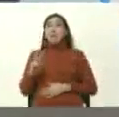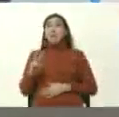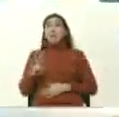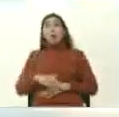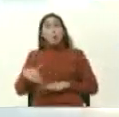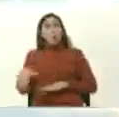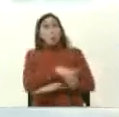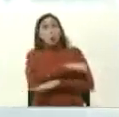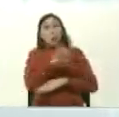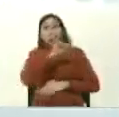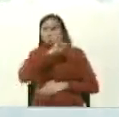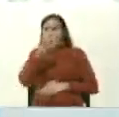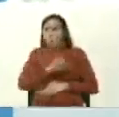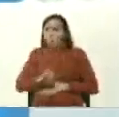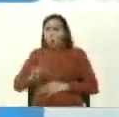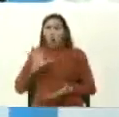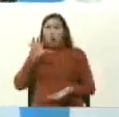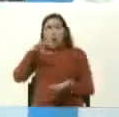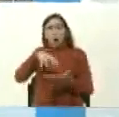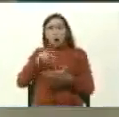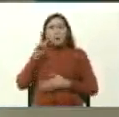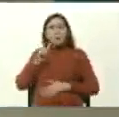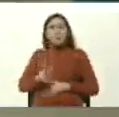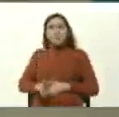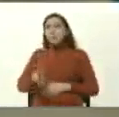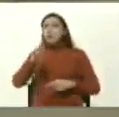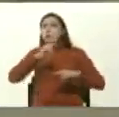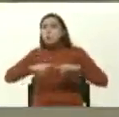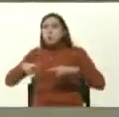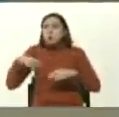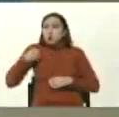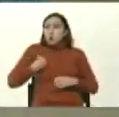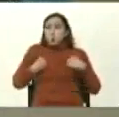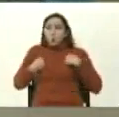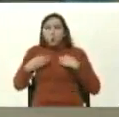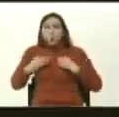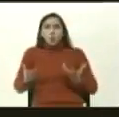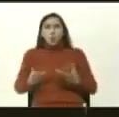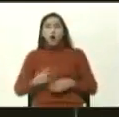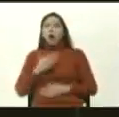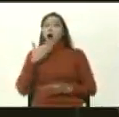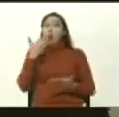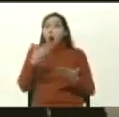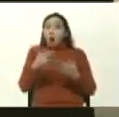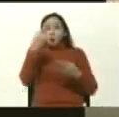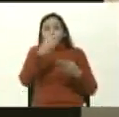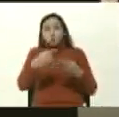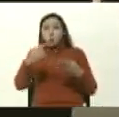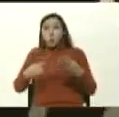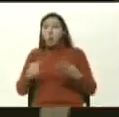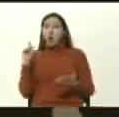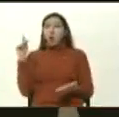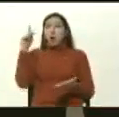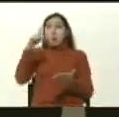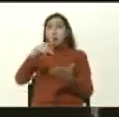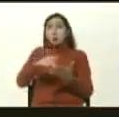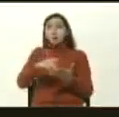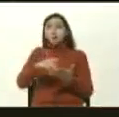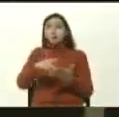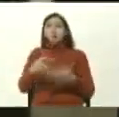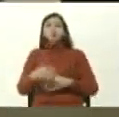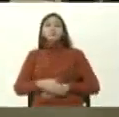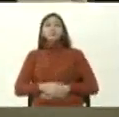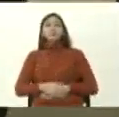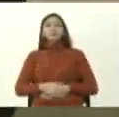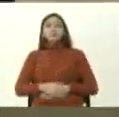Zulia, vicepresidenta, bueno, los niños y las niñas con sus morrales. Agradecerle el equipamiento. Están llegando en este momento, ministra,